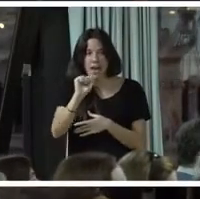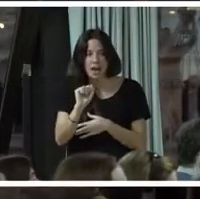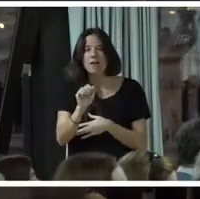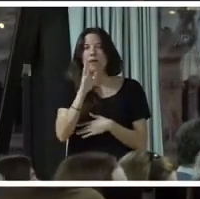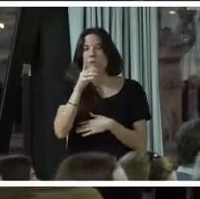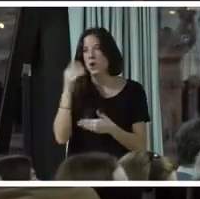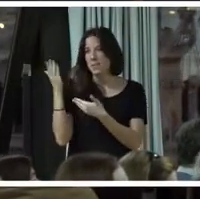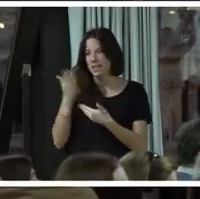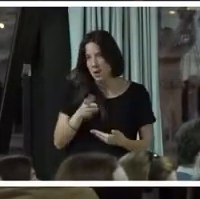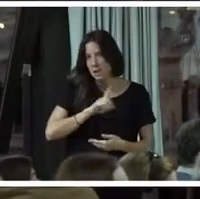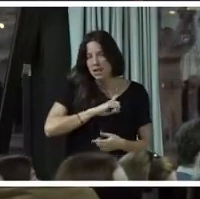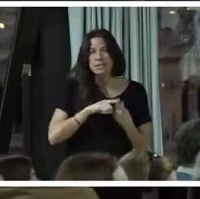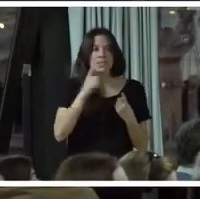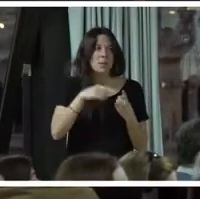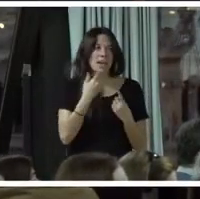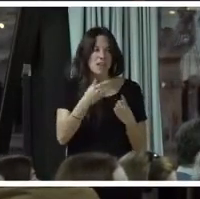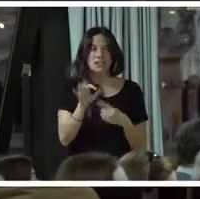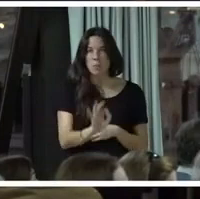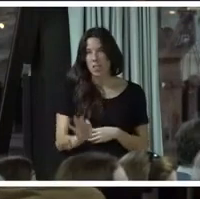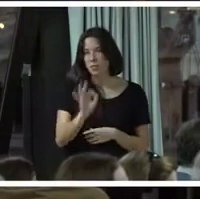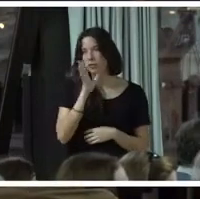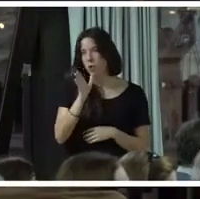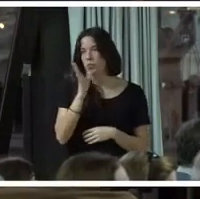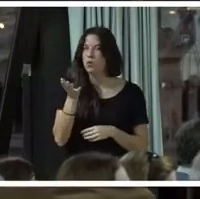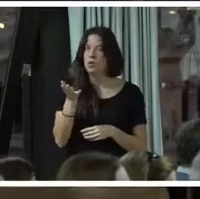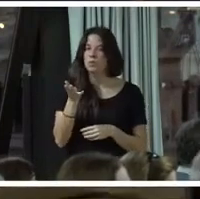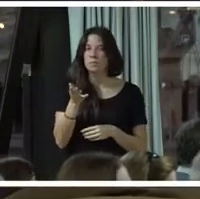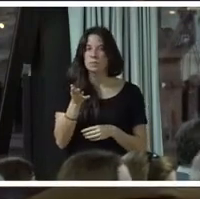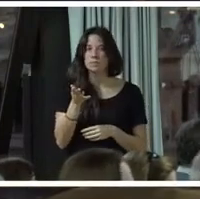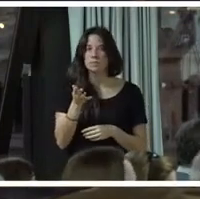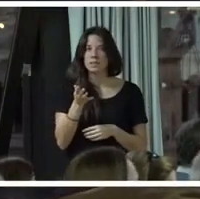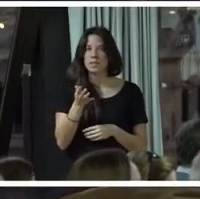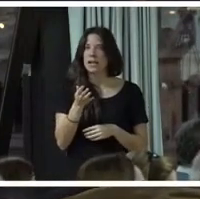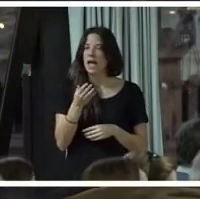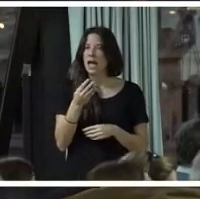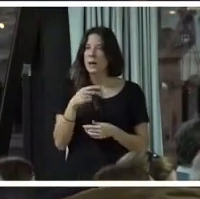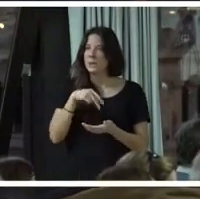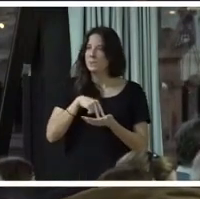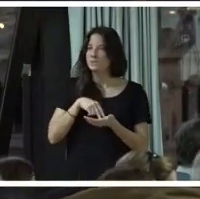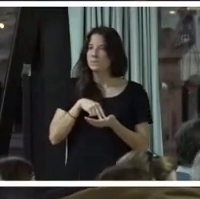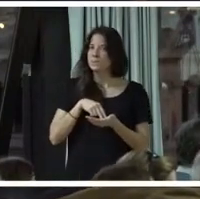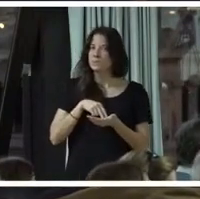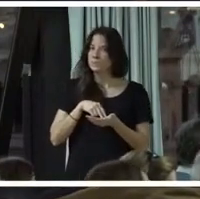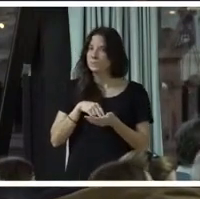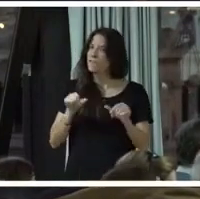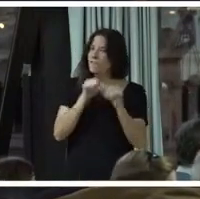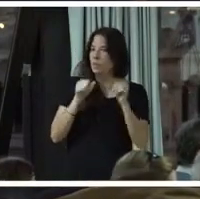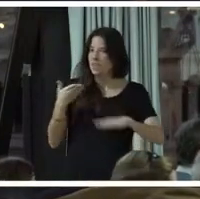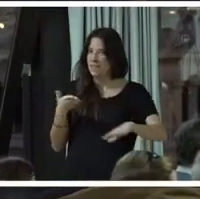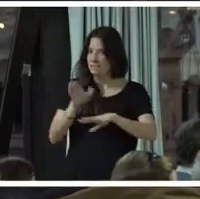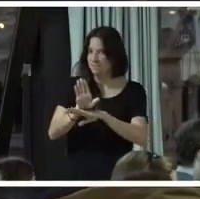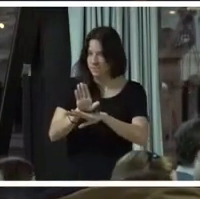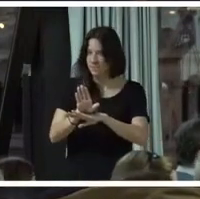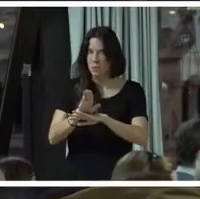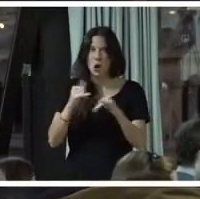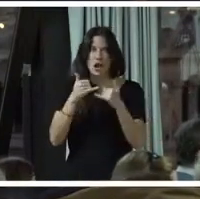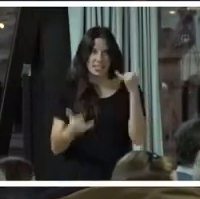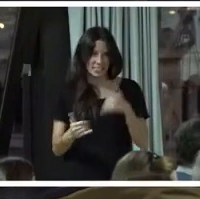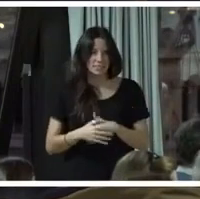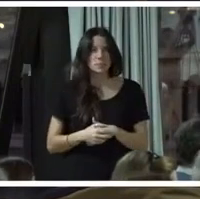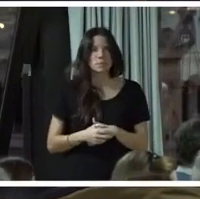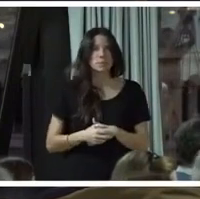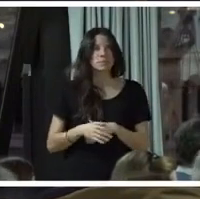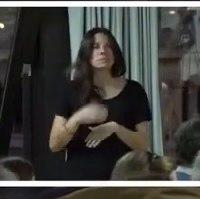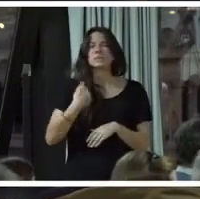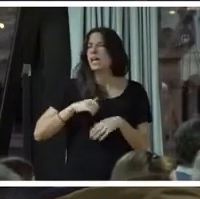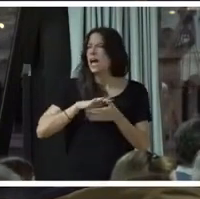invitación y y ap podemos por la por la posición que está adoptando en relación a a esta crisis no Aunque ya se ha mencionado